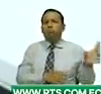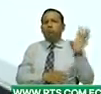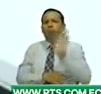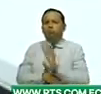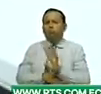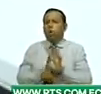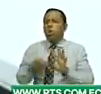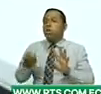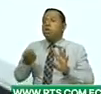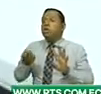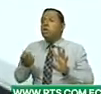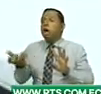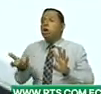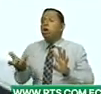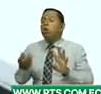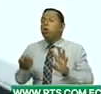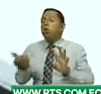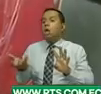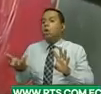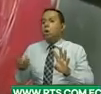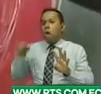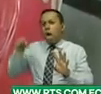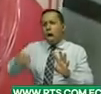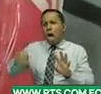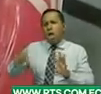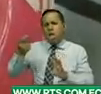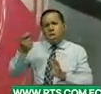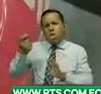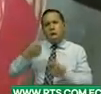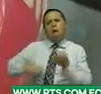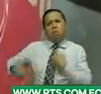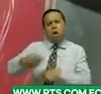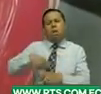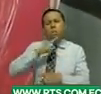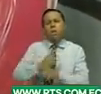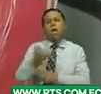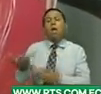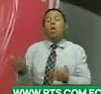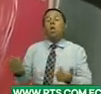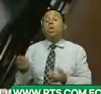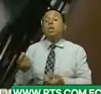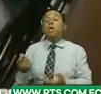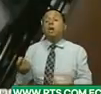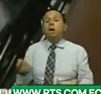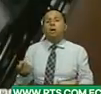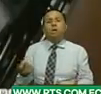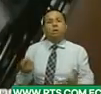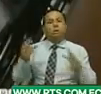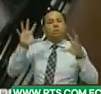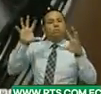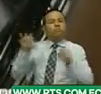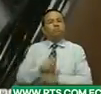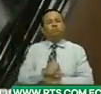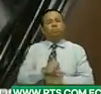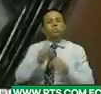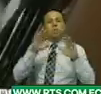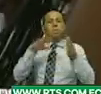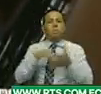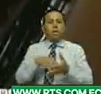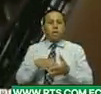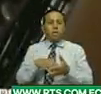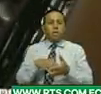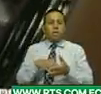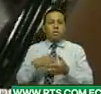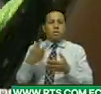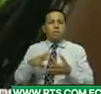dijeron, ¿dónde está el dinero? Sabemos que aquí hacen lavados de activos. ¿Dónde está el dinero? ¿Dónde está el dinero? Se llevaron $9,000 en efectivo y